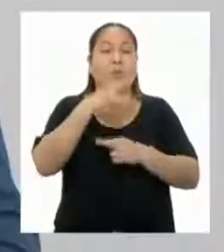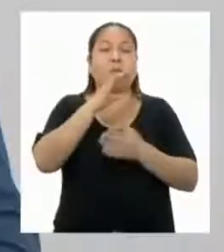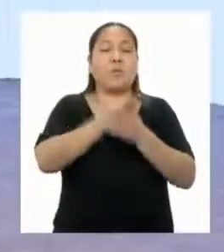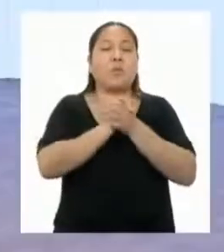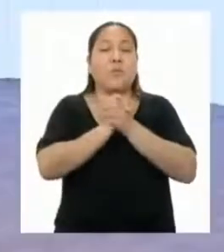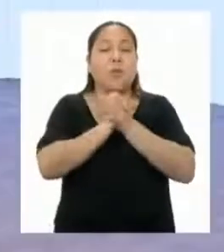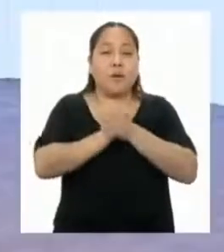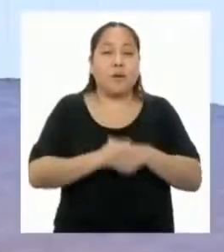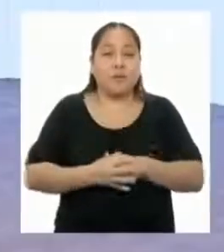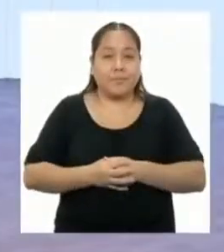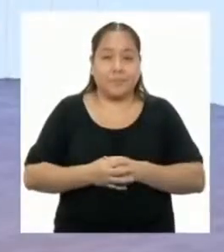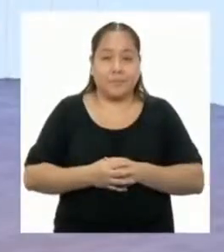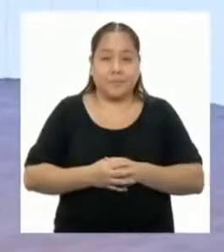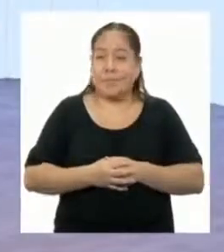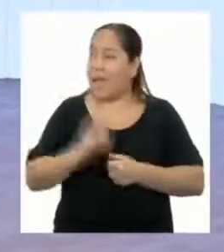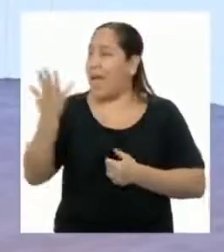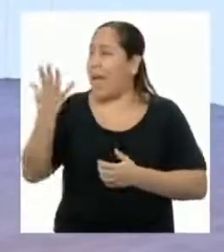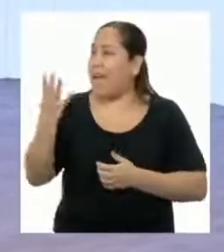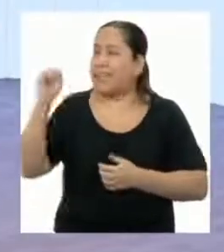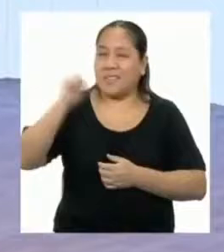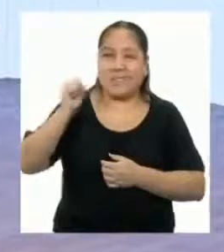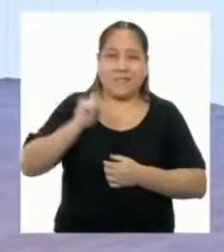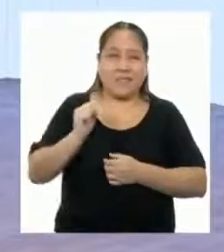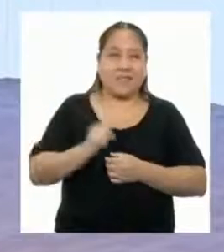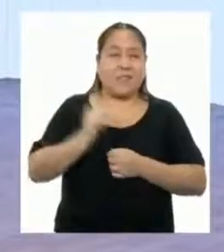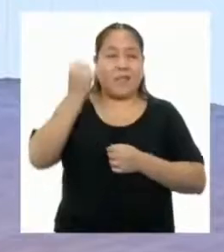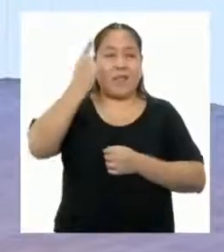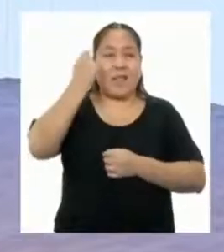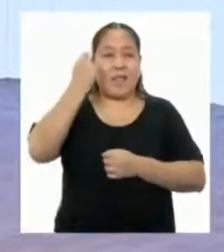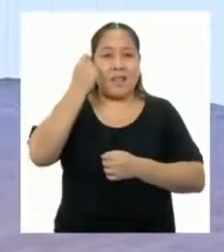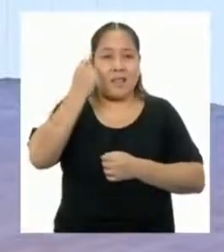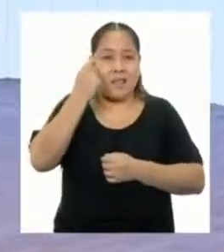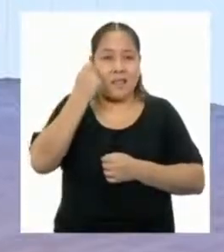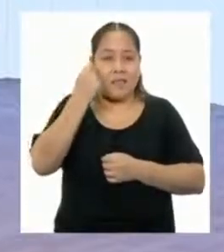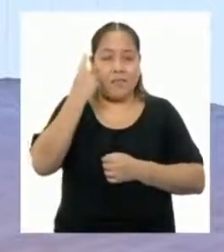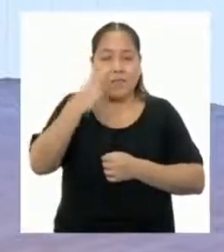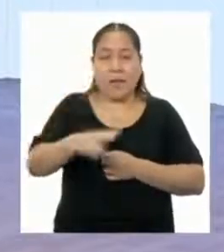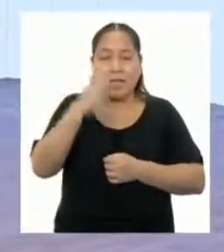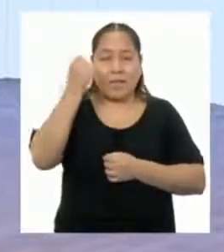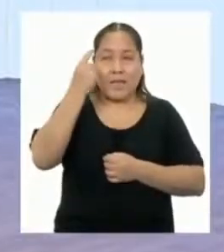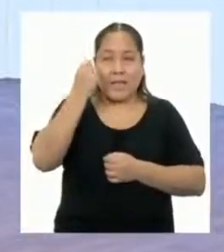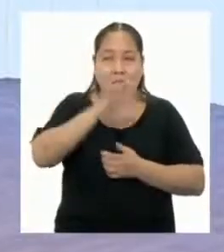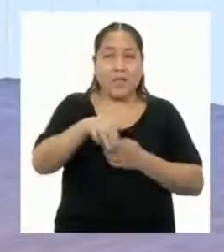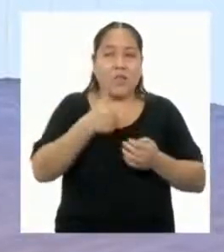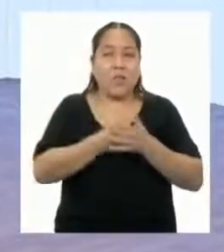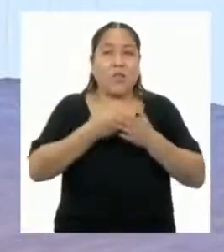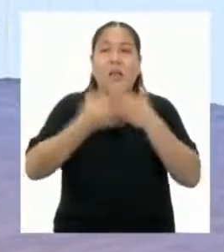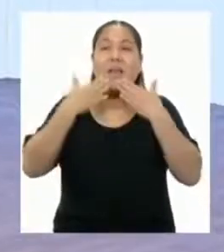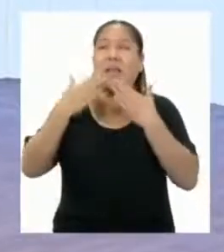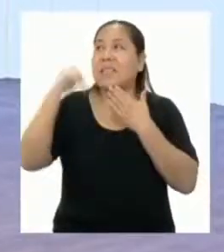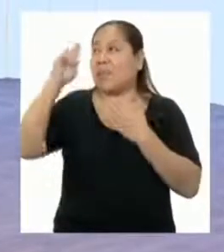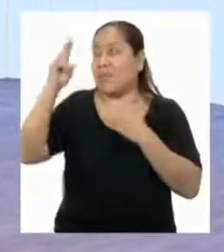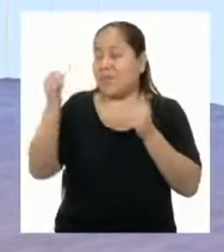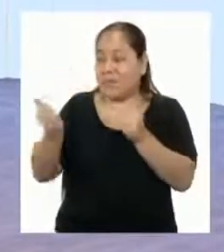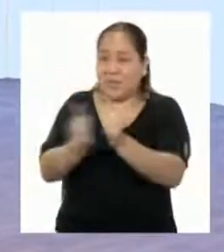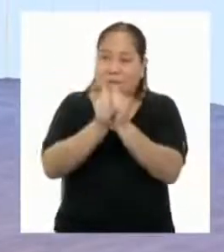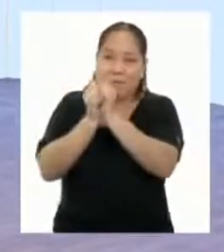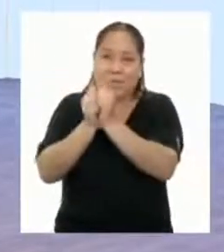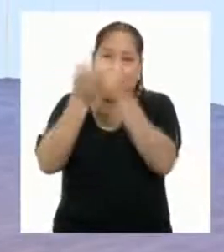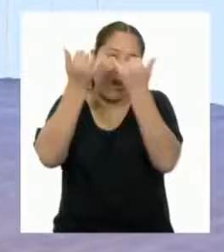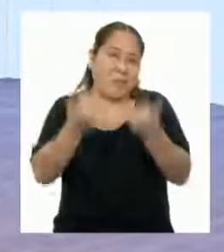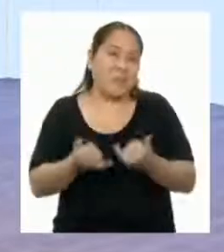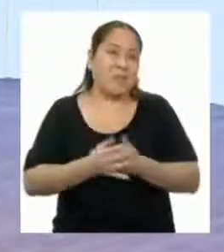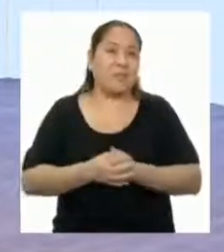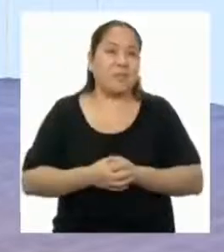amiga. Ajá, para que veas que entendí todito. Gracias, profesora, por acompañarnos el día de